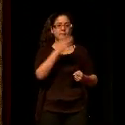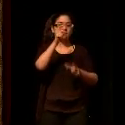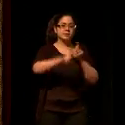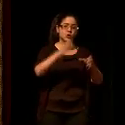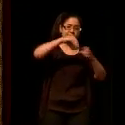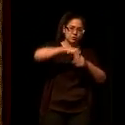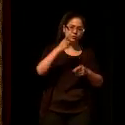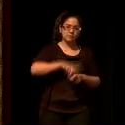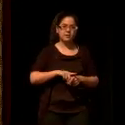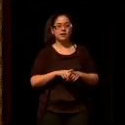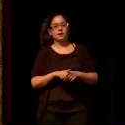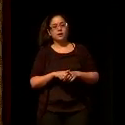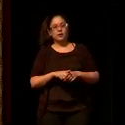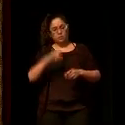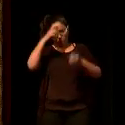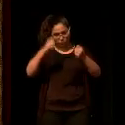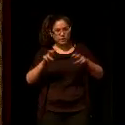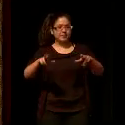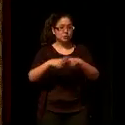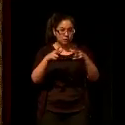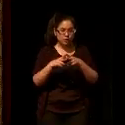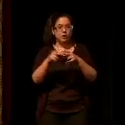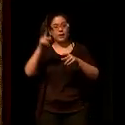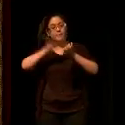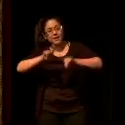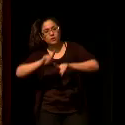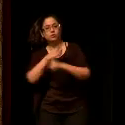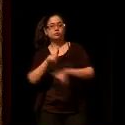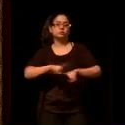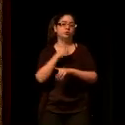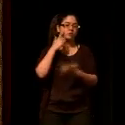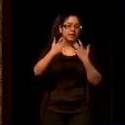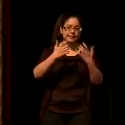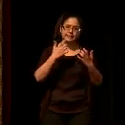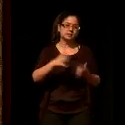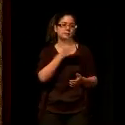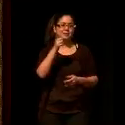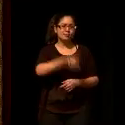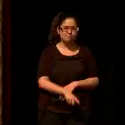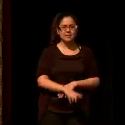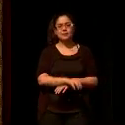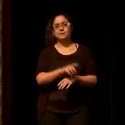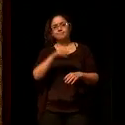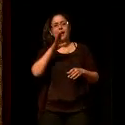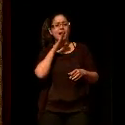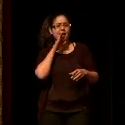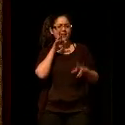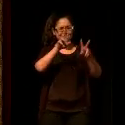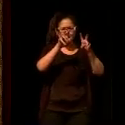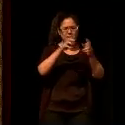sociología y pedagogos músicos artistas y esta parte diríamos que la